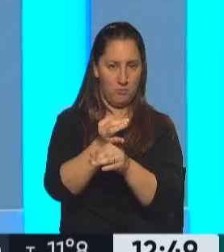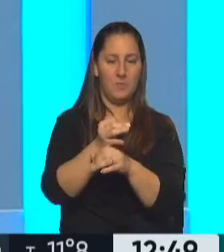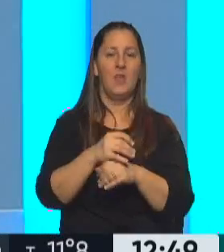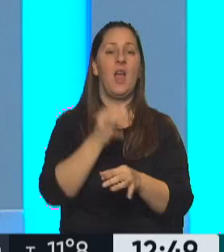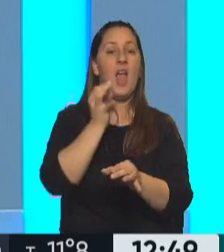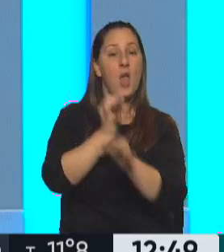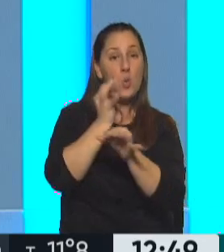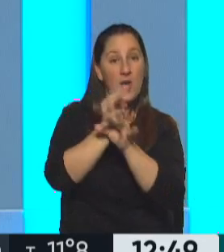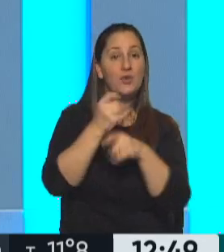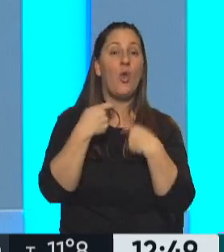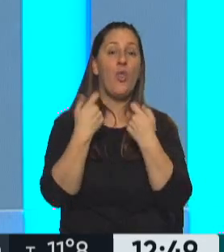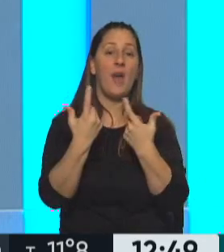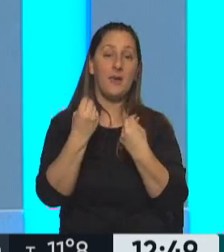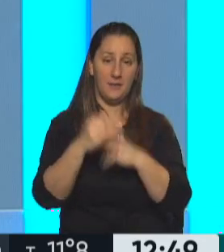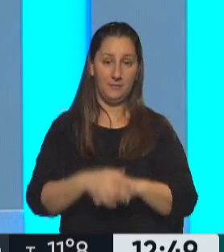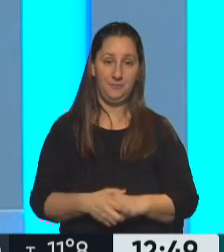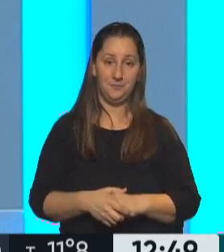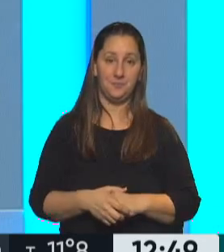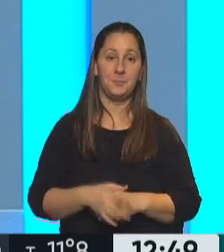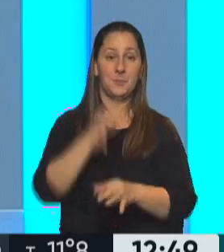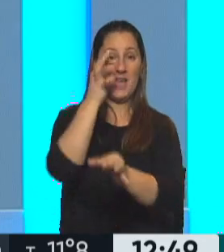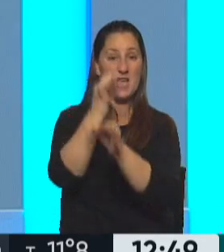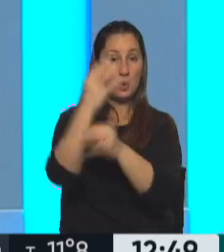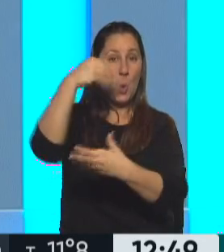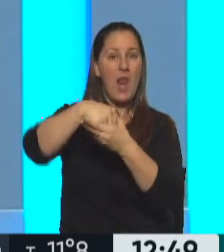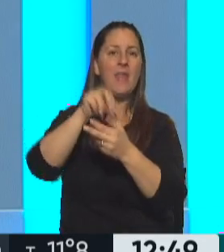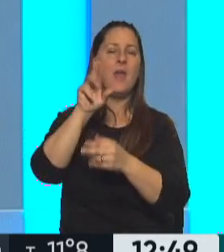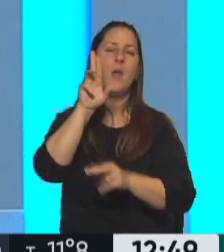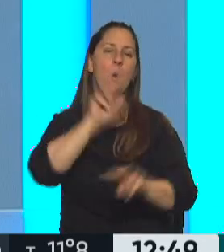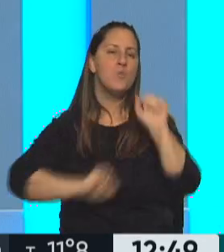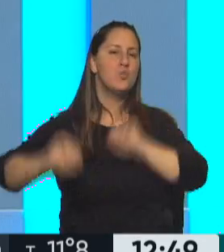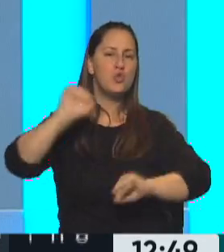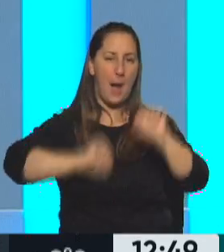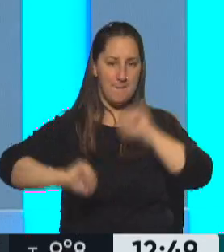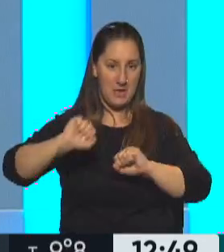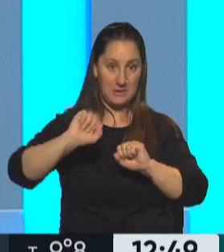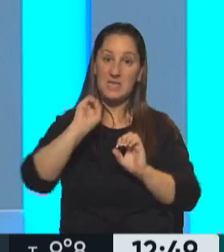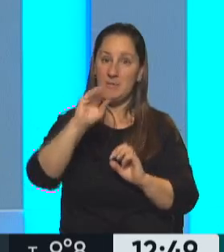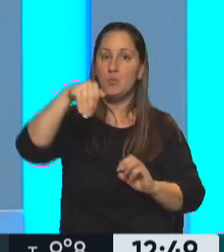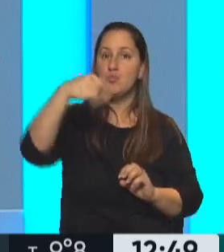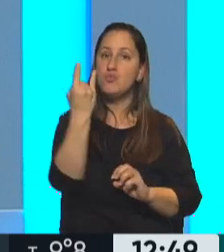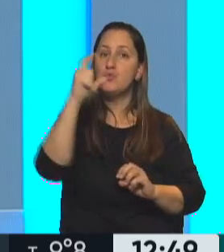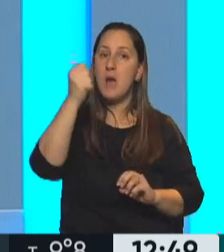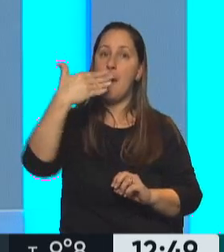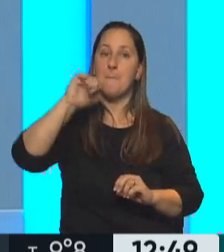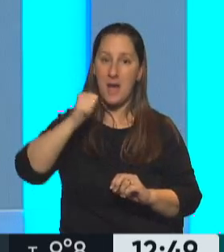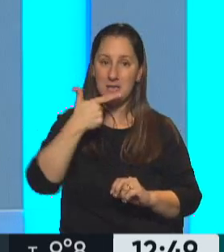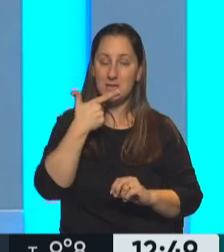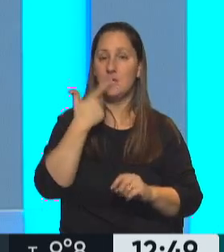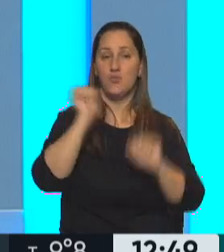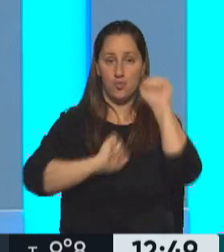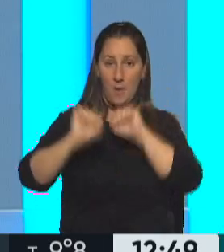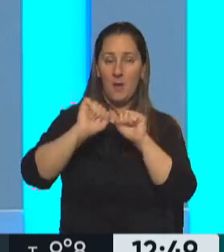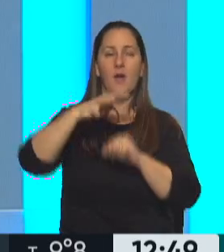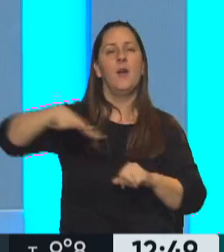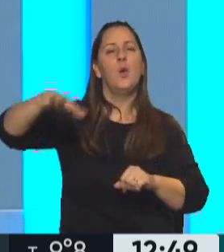educación que recibían era en una escuela de muc así se llamaba la escuela funcionaba en Bellavista